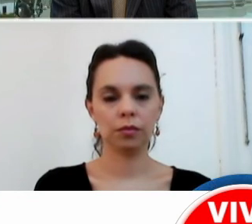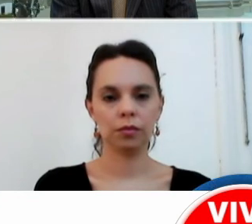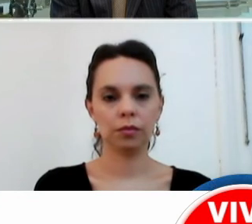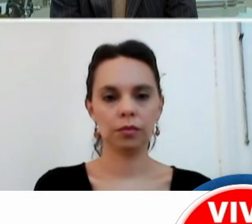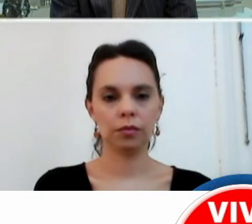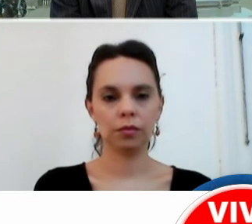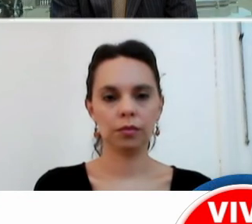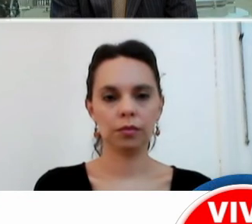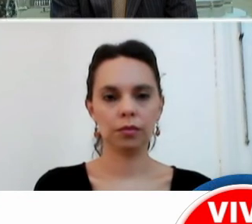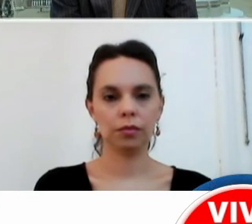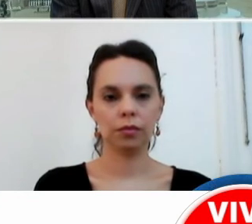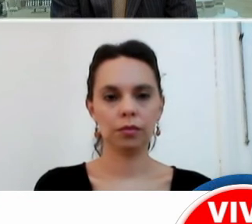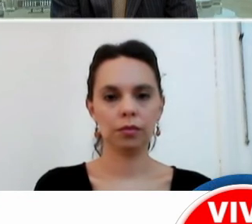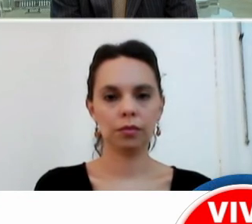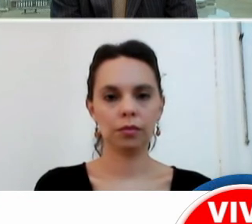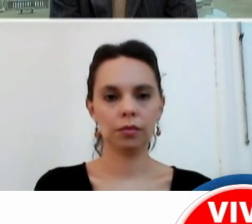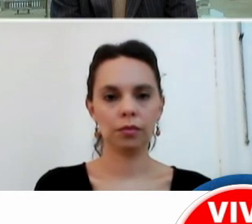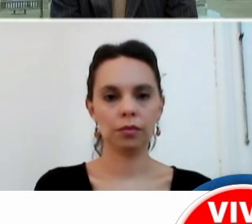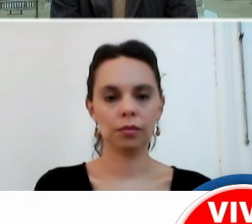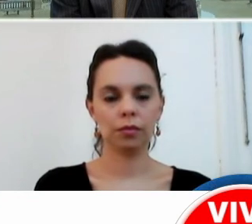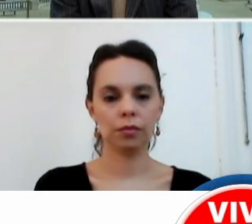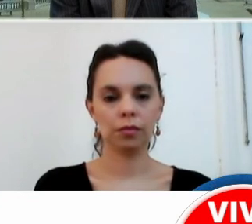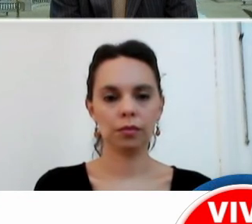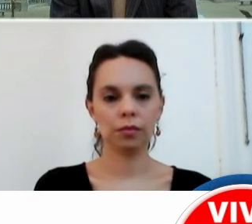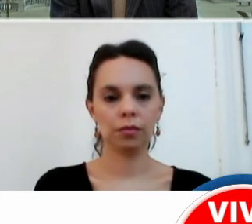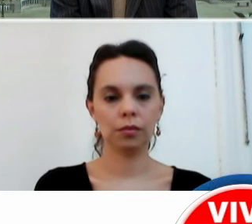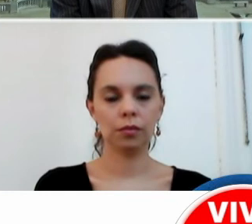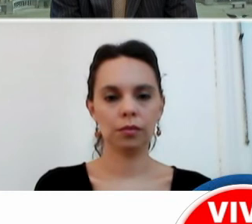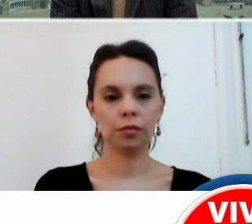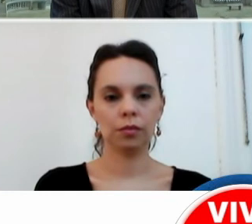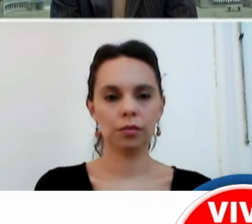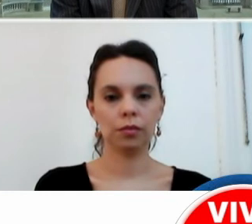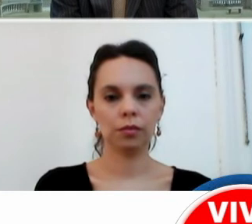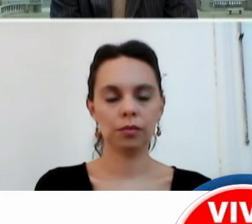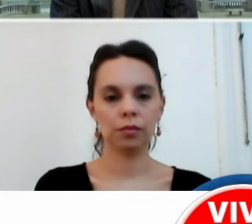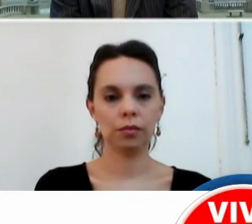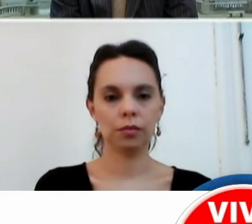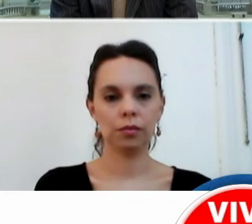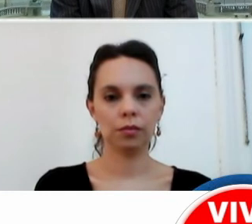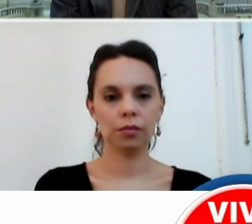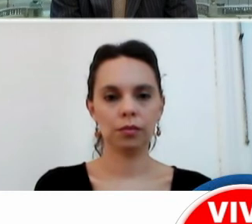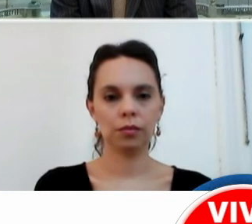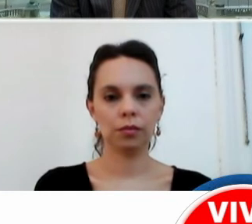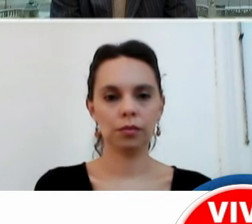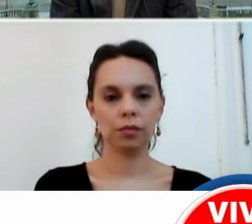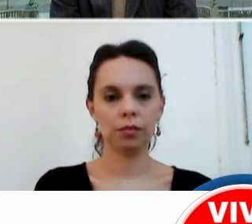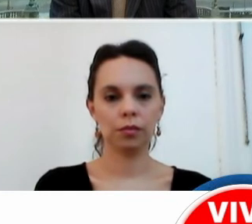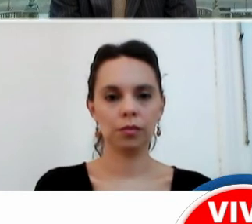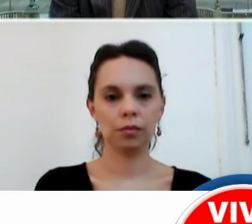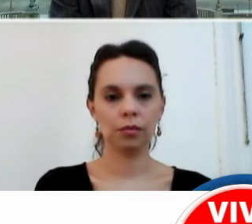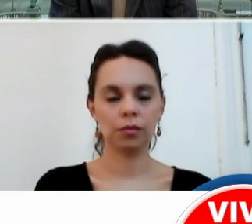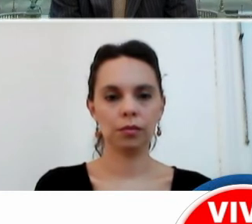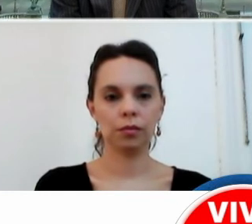relaciones internacionales en 2026? ¿Cómo va a ser el rol que juega el Fondo Monetario Internacional en el